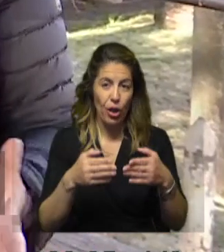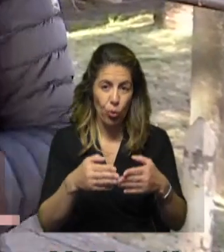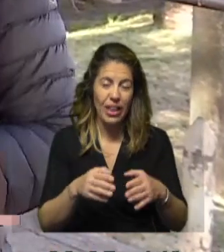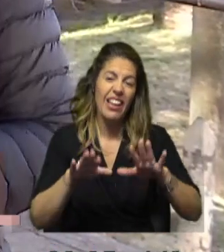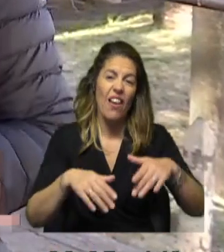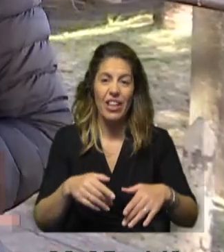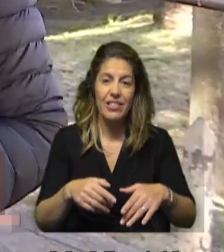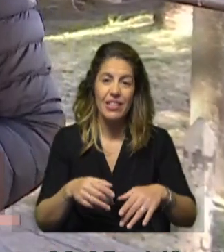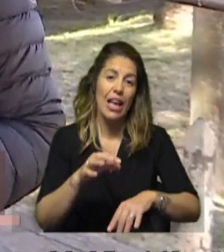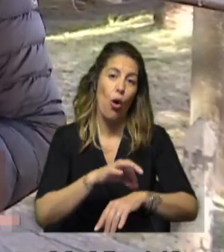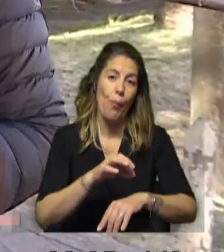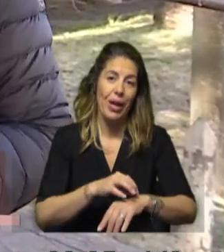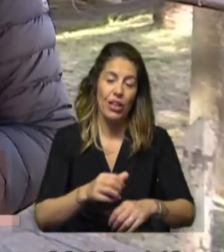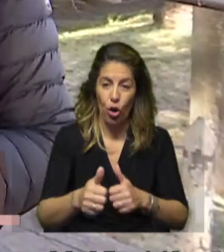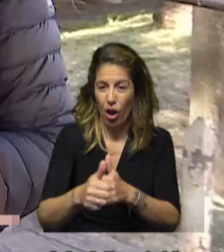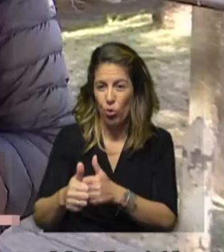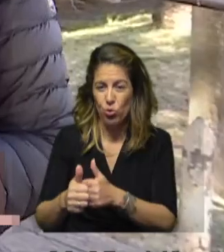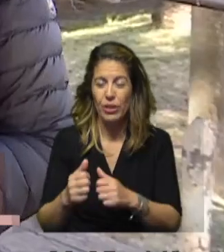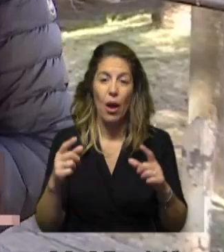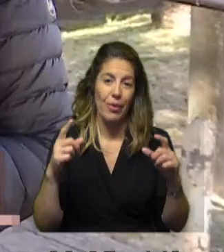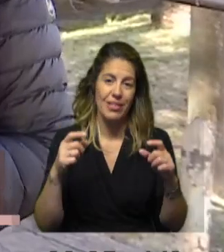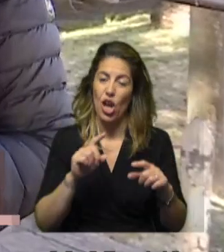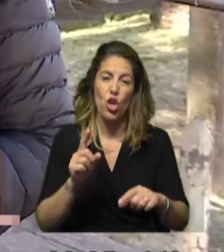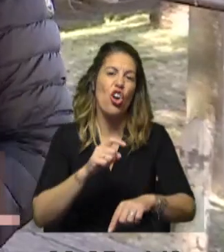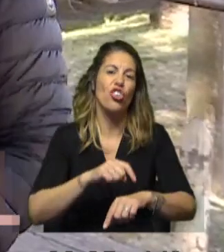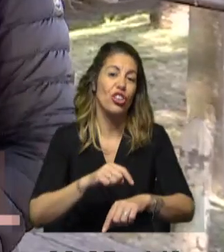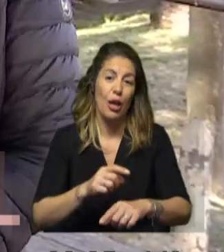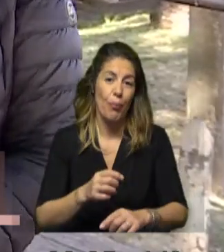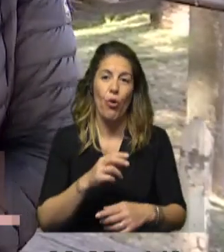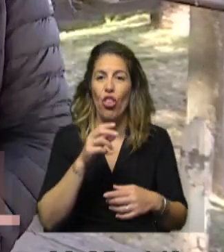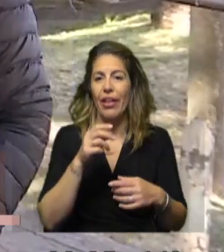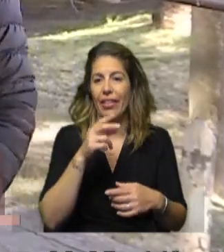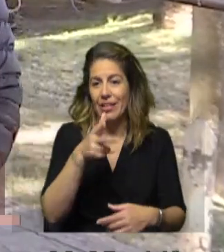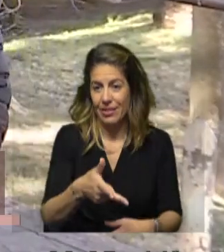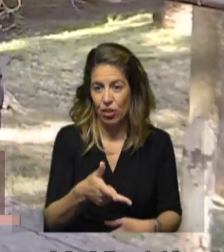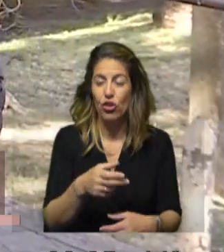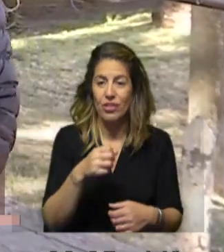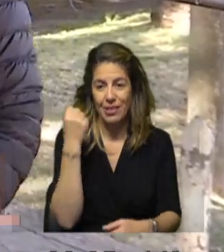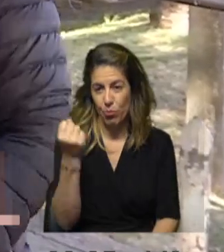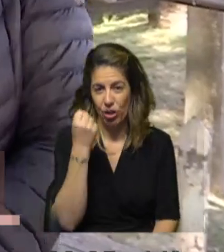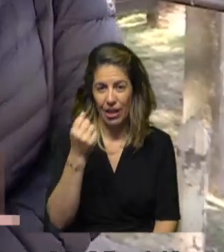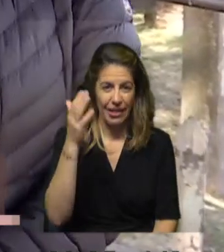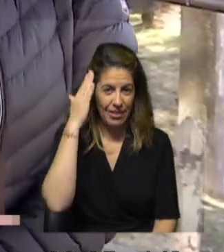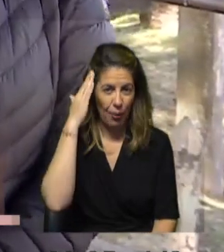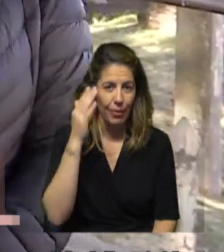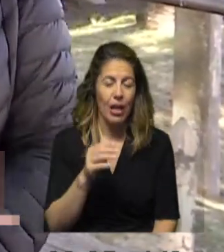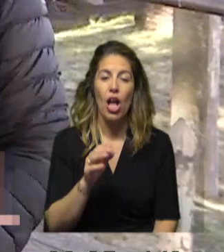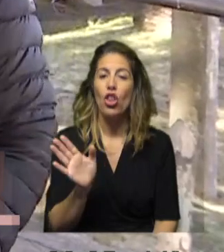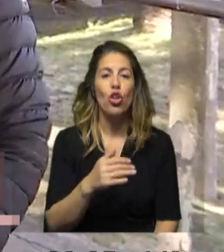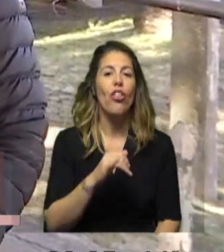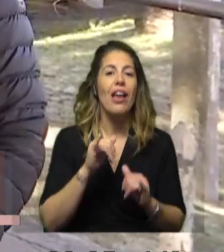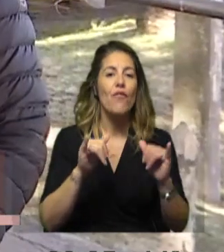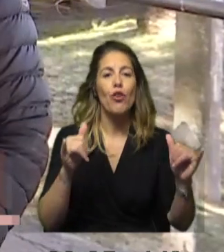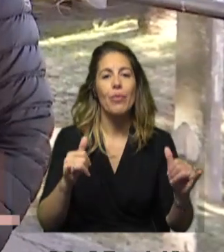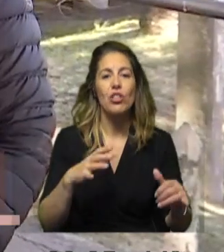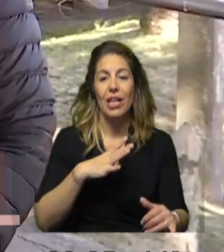tiempo de decirlo, entonces es importante tenerlo. Imagino que igual todas las actividades deben de estar en lo que es la página de la Fundación, sí, Herrera Ramos,